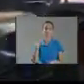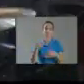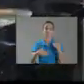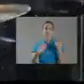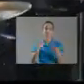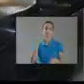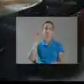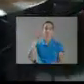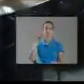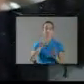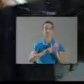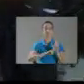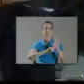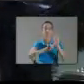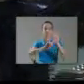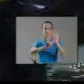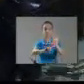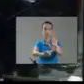su